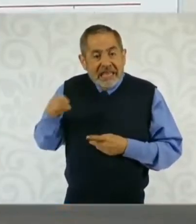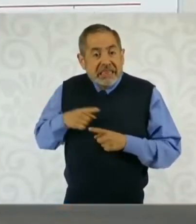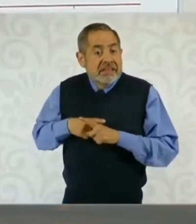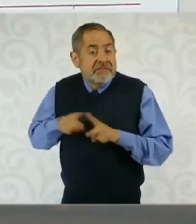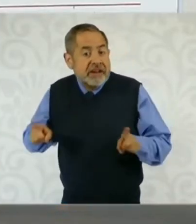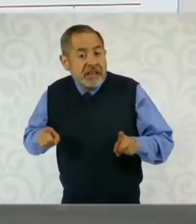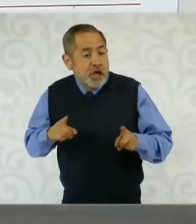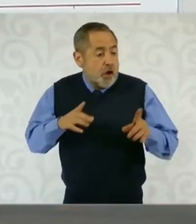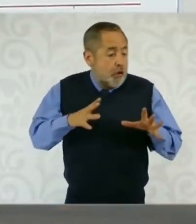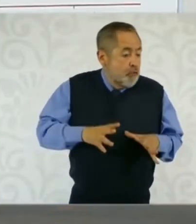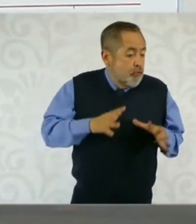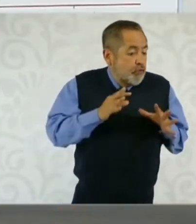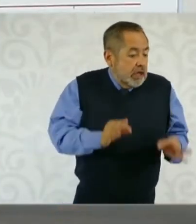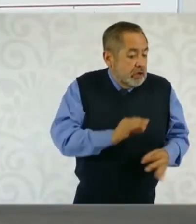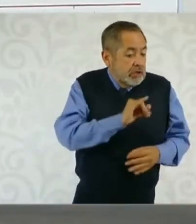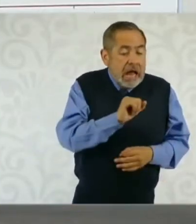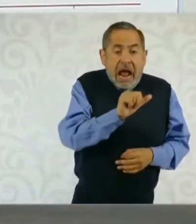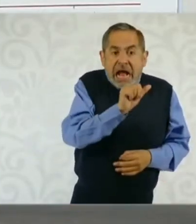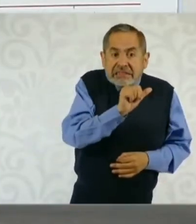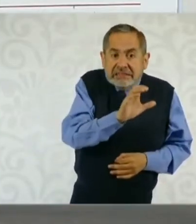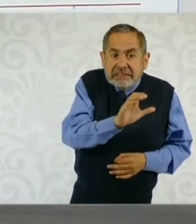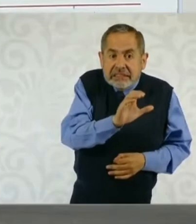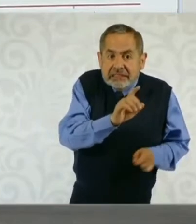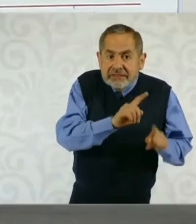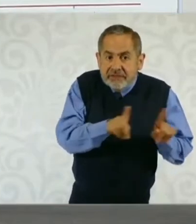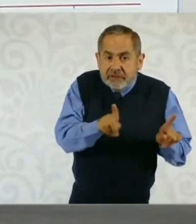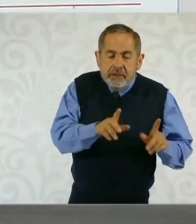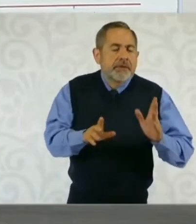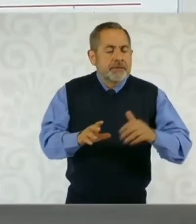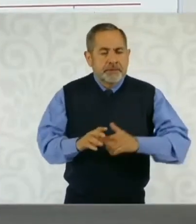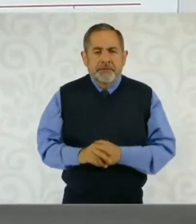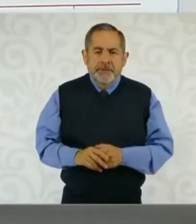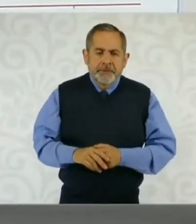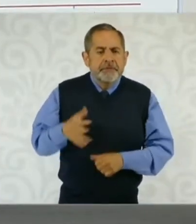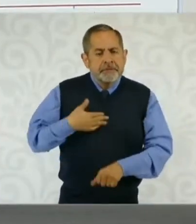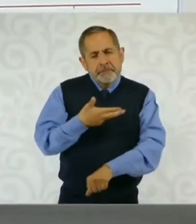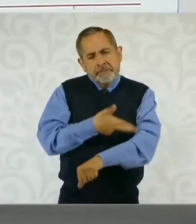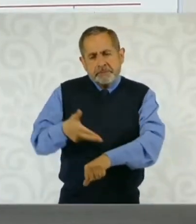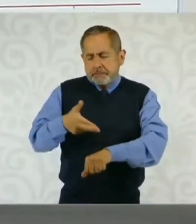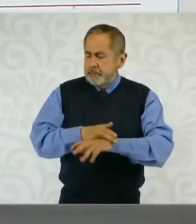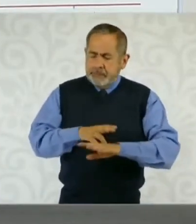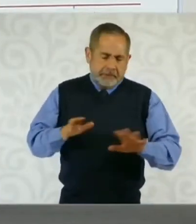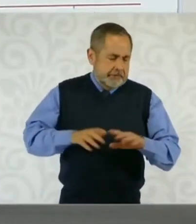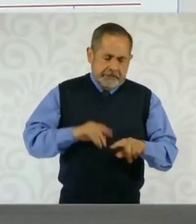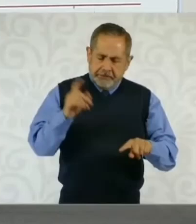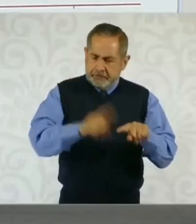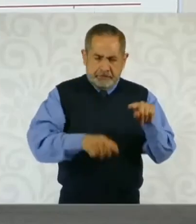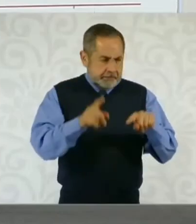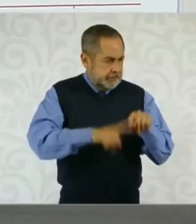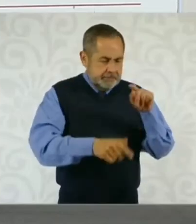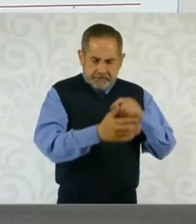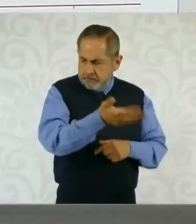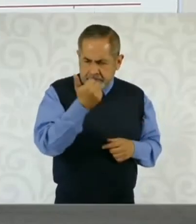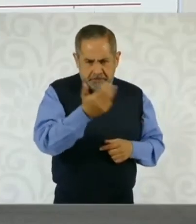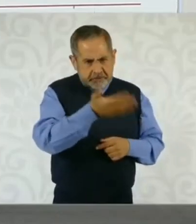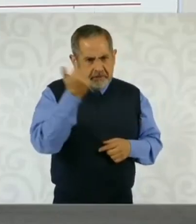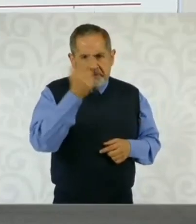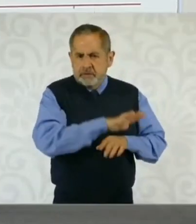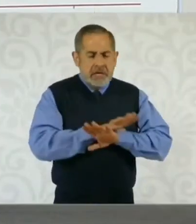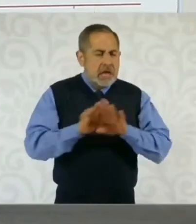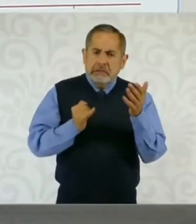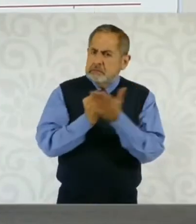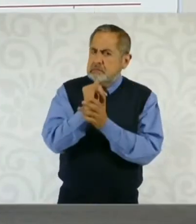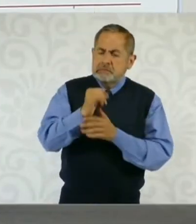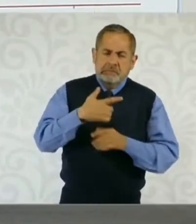Por otra parte, quiero comentar que comenzó el proceso de recuperación por parte de la